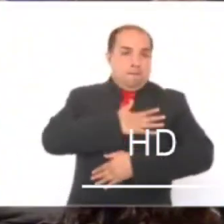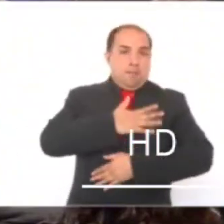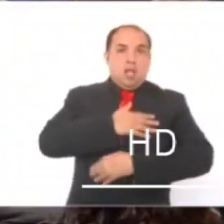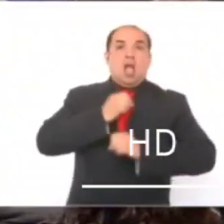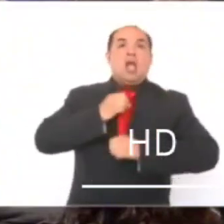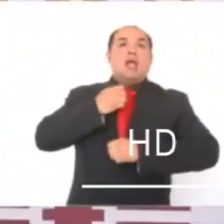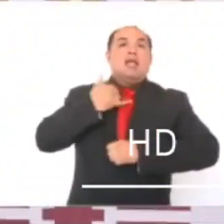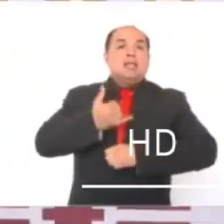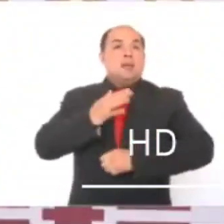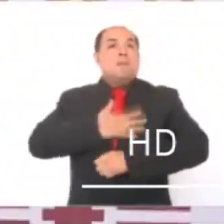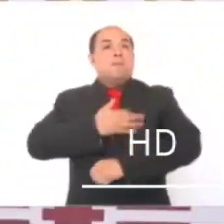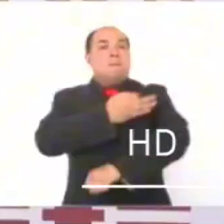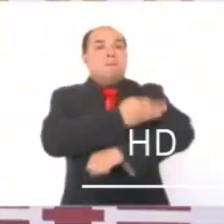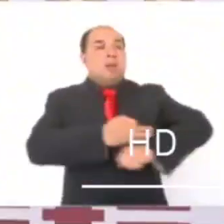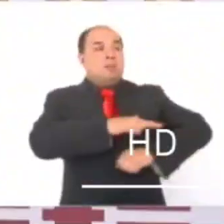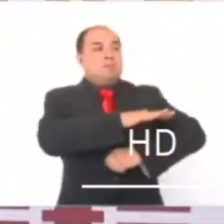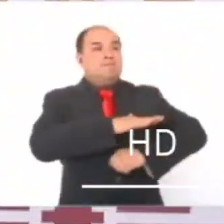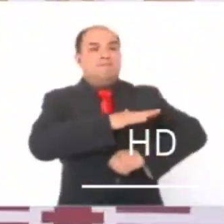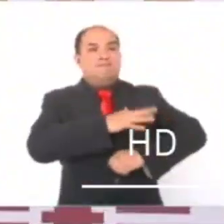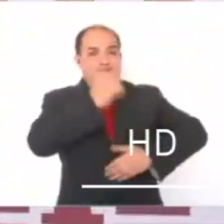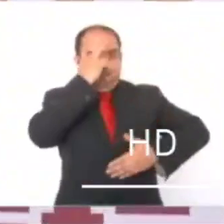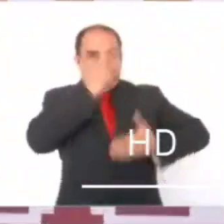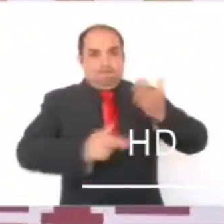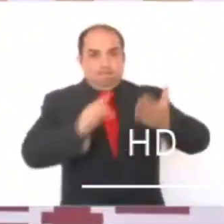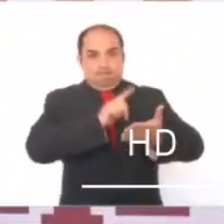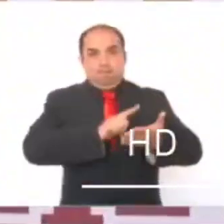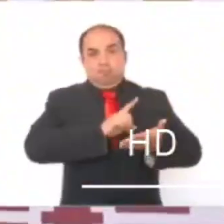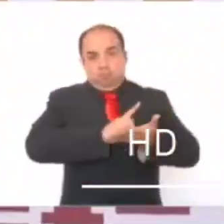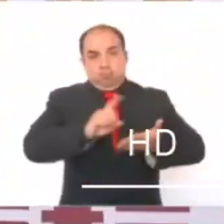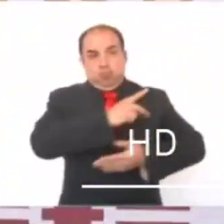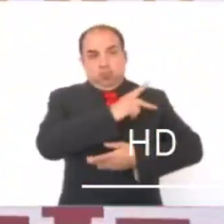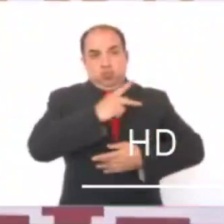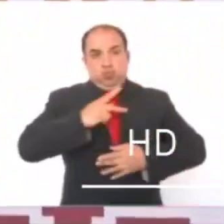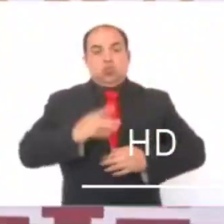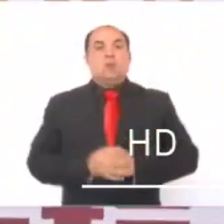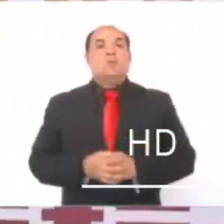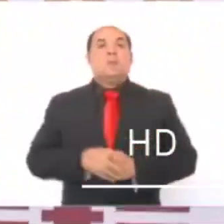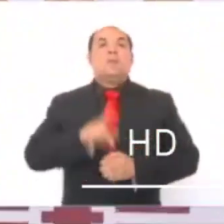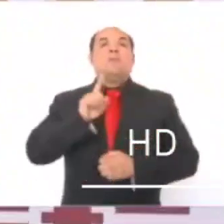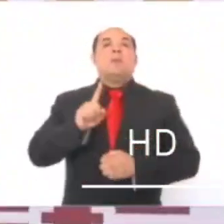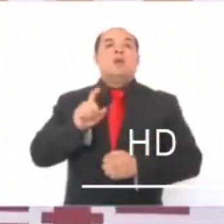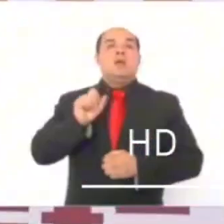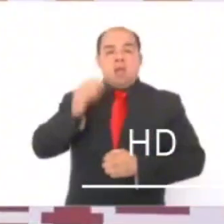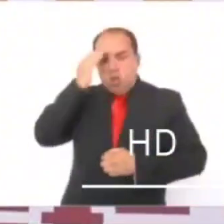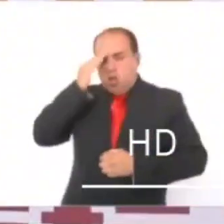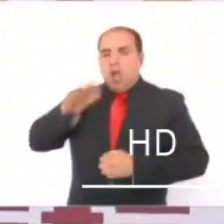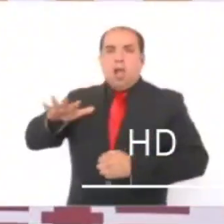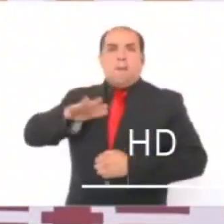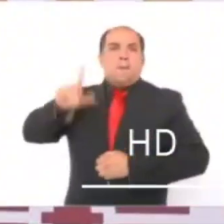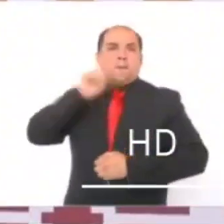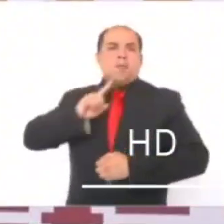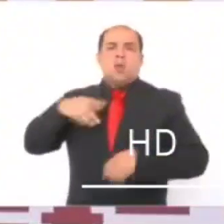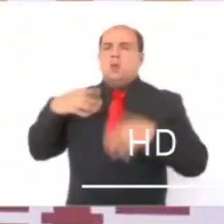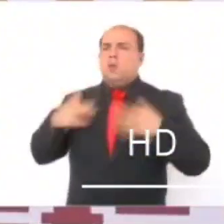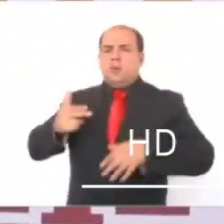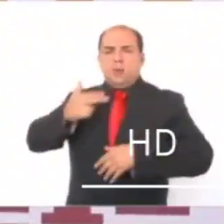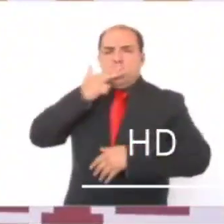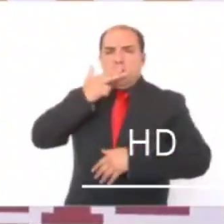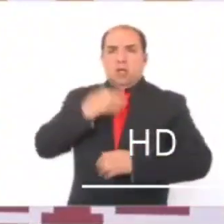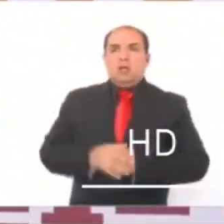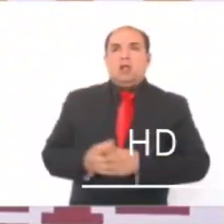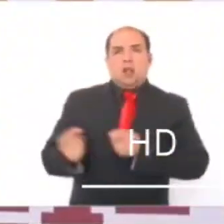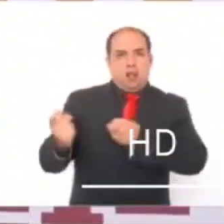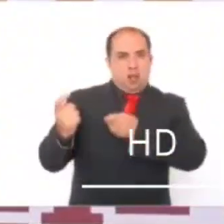familia. Pero afortunadamente he conocido a mujeres extraordinarias que a través de la